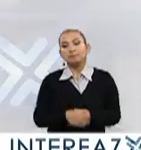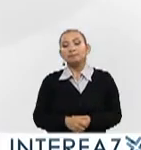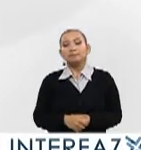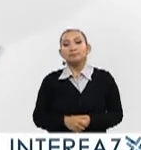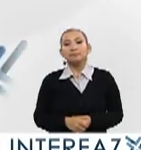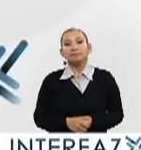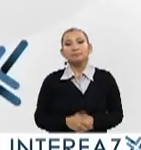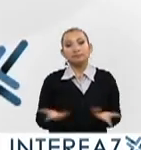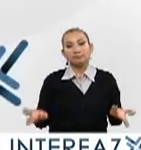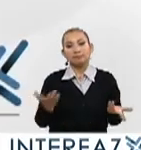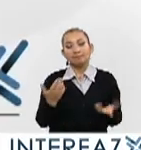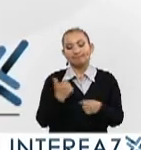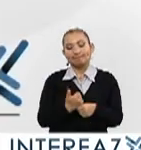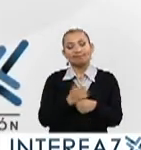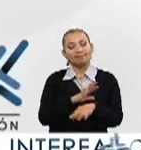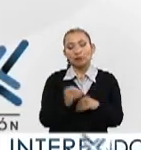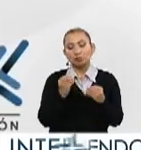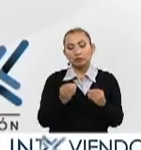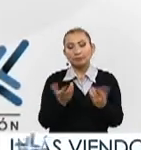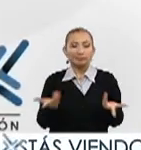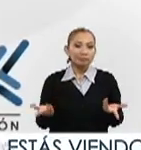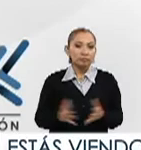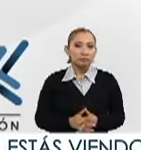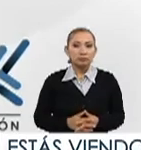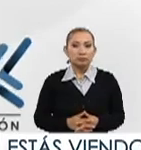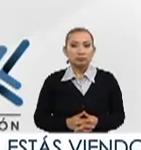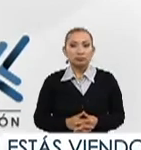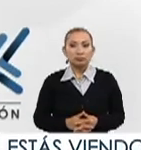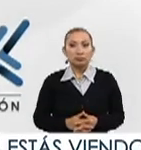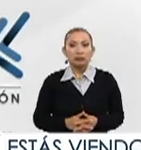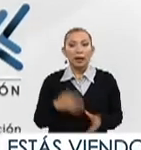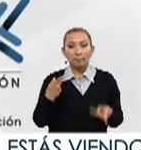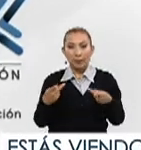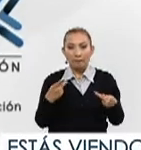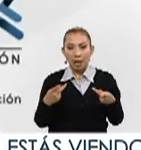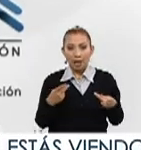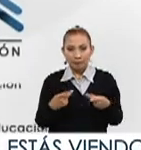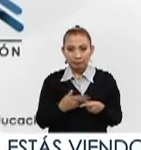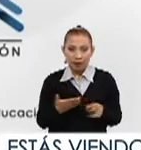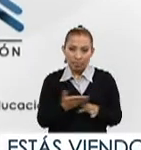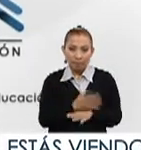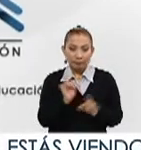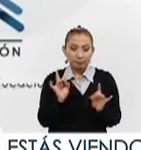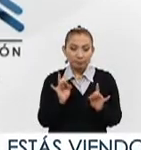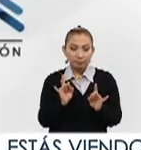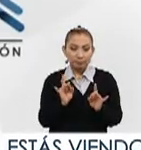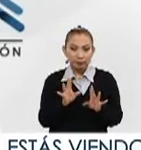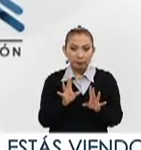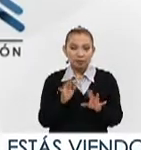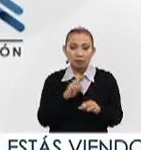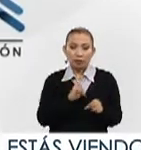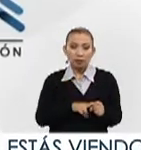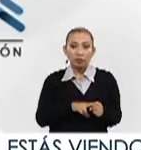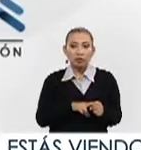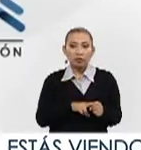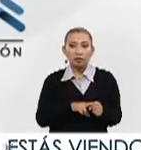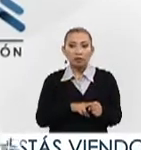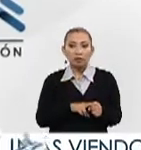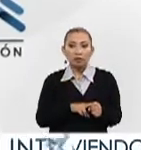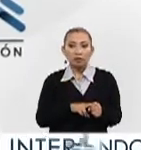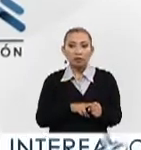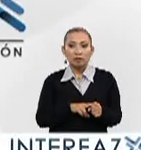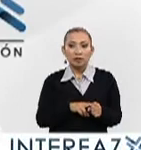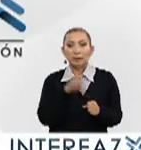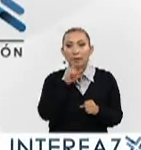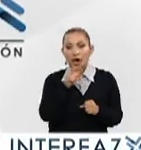terremoto, víctimas, en fin, mucho dolor, pero bueno, hay que prepararnos para posibles desastres naturales, así que bueno, y